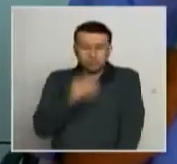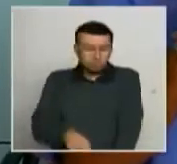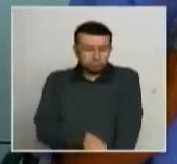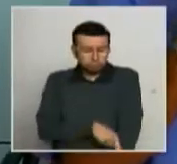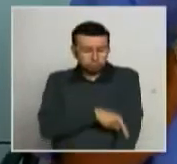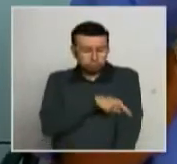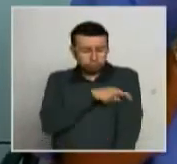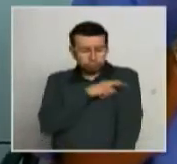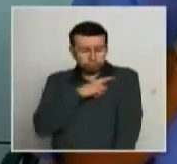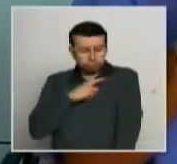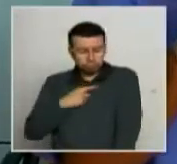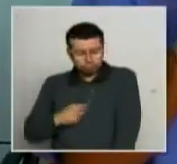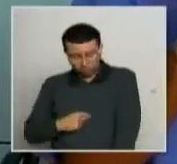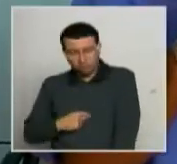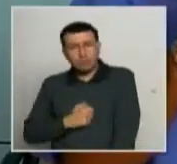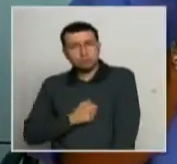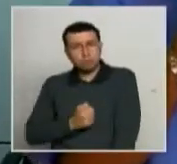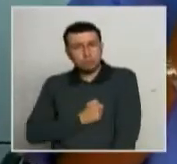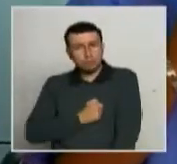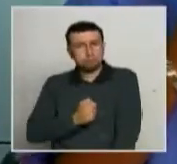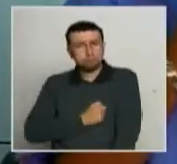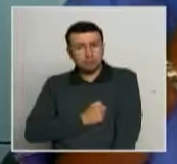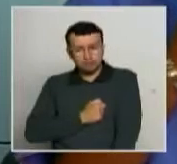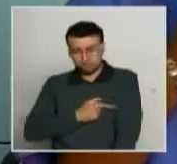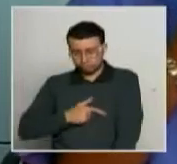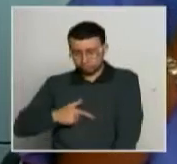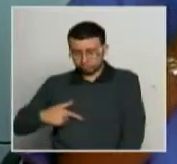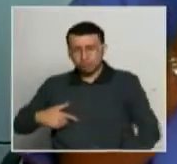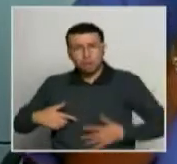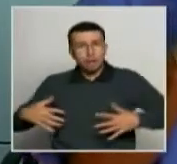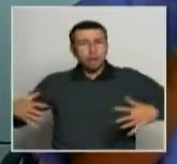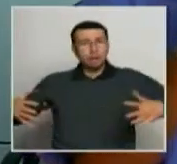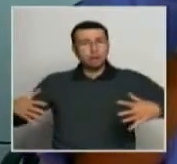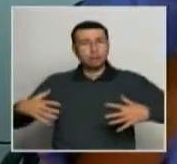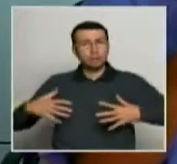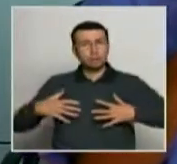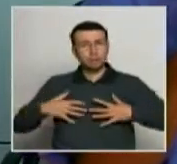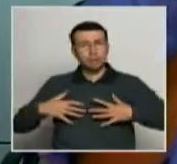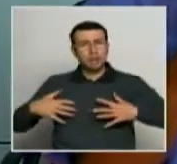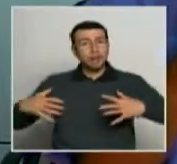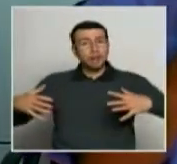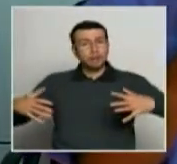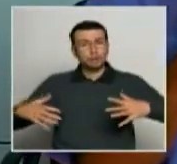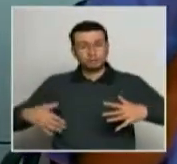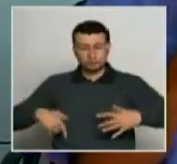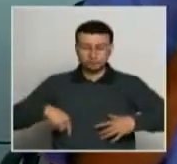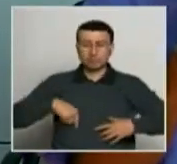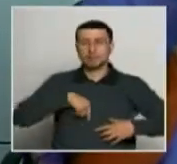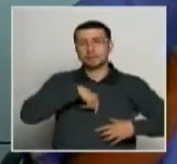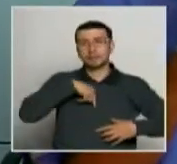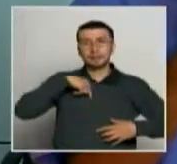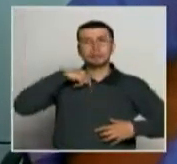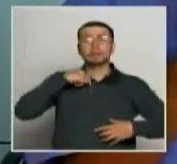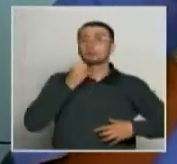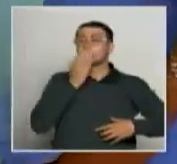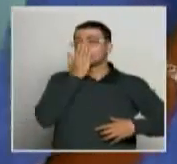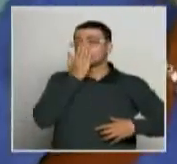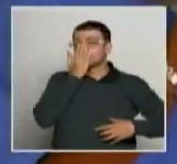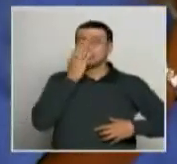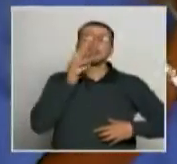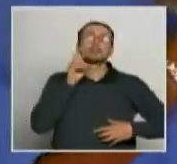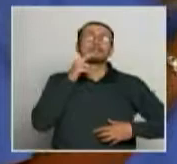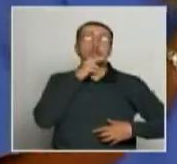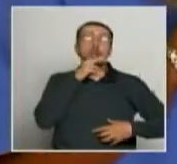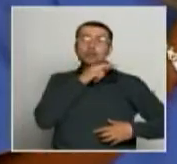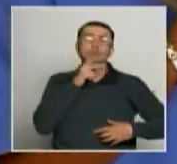lo manda al pulmón, lo oxigena, y una vez oxigenada esta sangre se convierte en sangre arterial y la manda a través de las arterias.